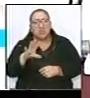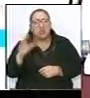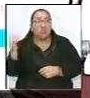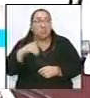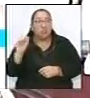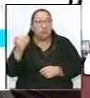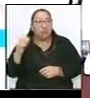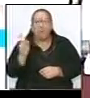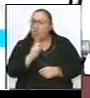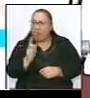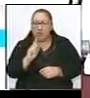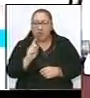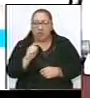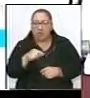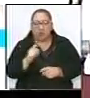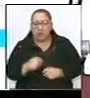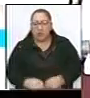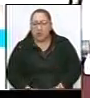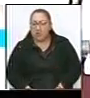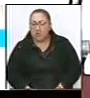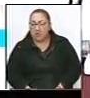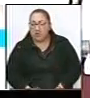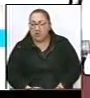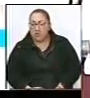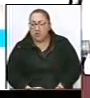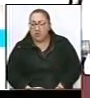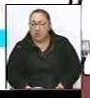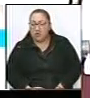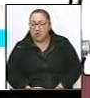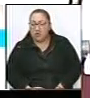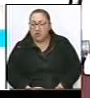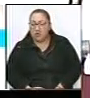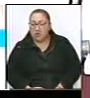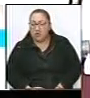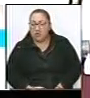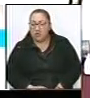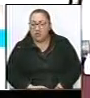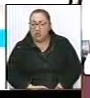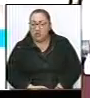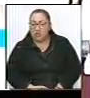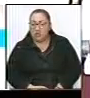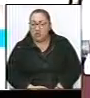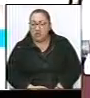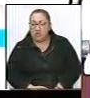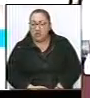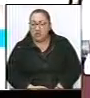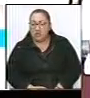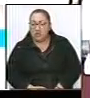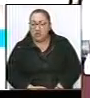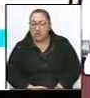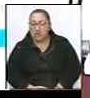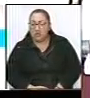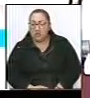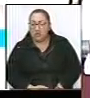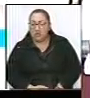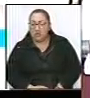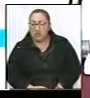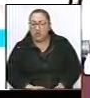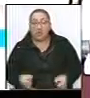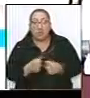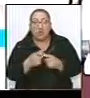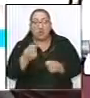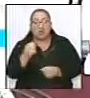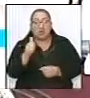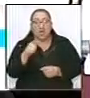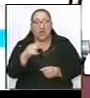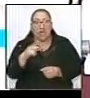inasistencia no es el grave problema que podamos tener al respecto. La información que me la acaban de dar, la interrupción con mucho gusto para la congresista Luz